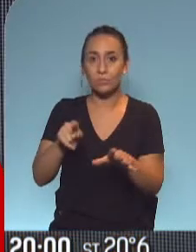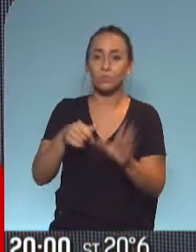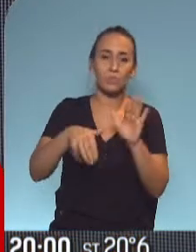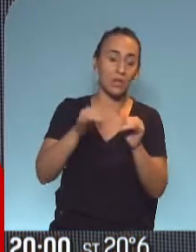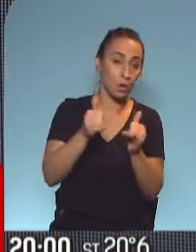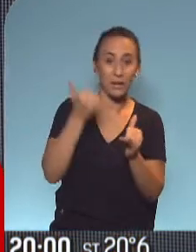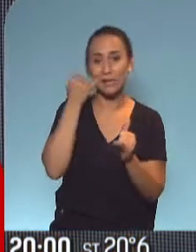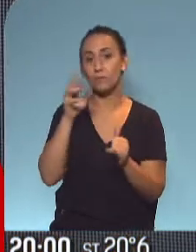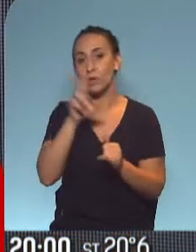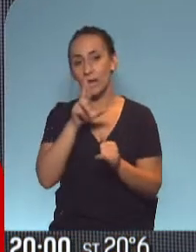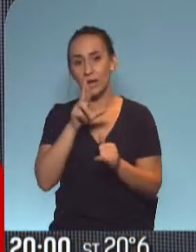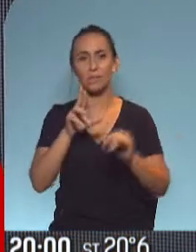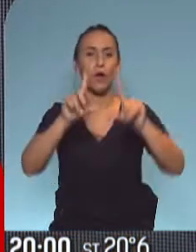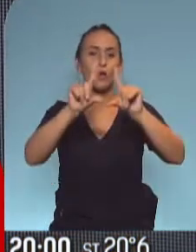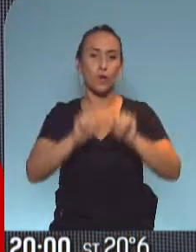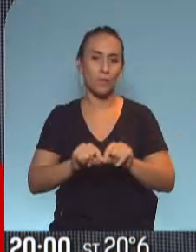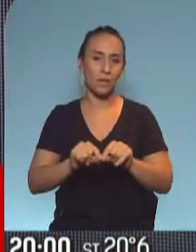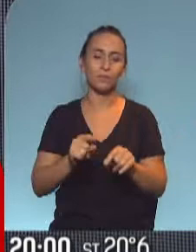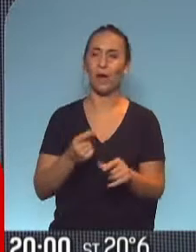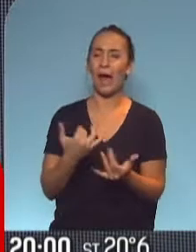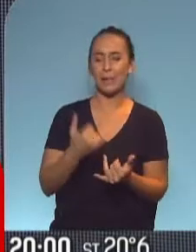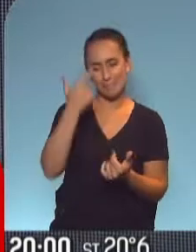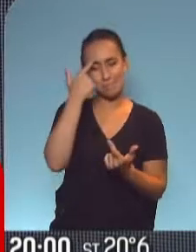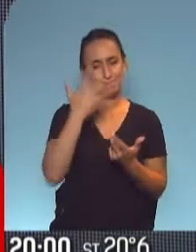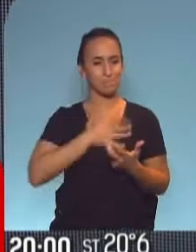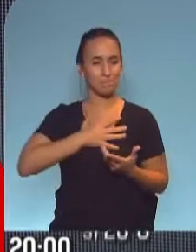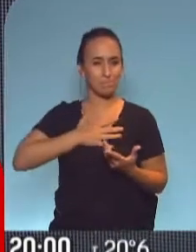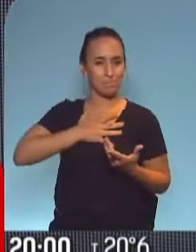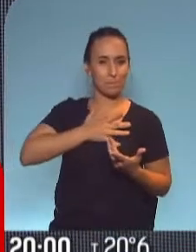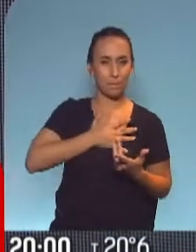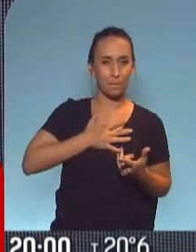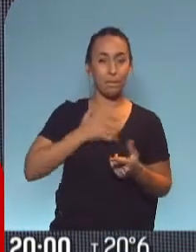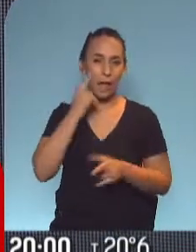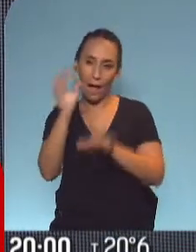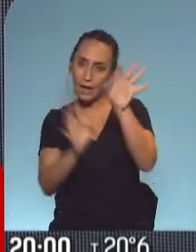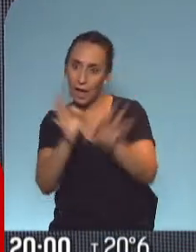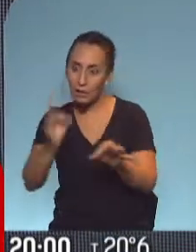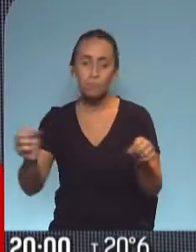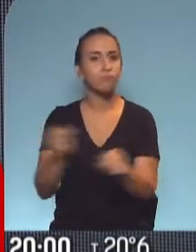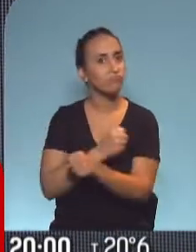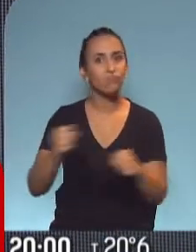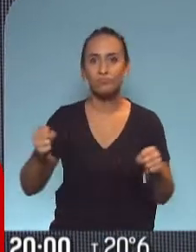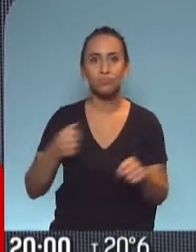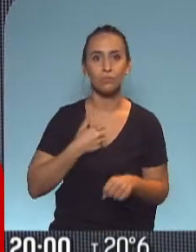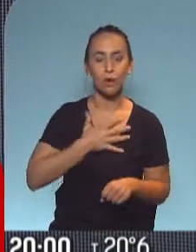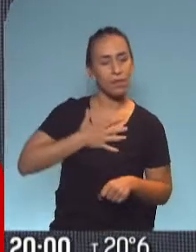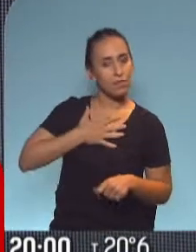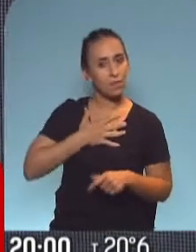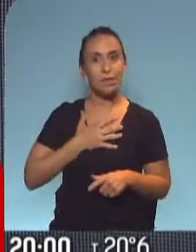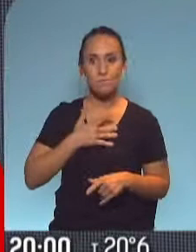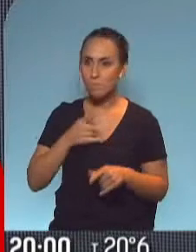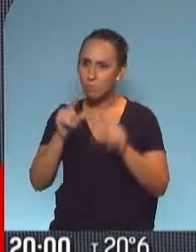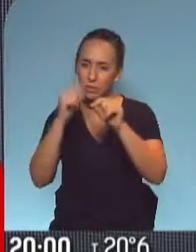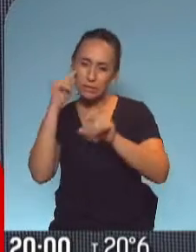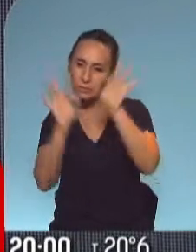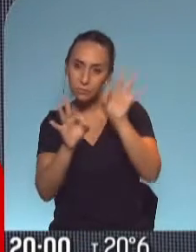que ponerle número a las sensaciones. Básicamente todos sabíamos, lamentablemente, que el número de desocupación iba a ser peor que el de